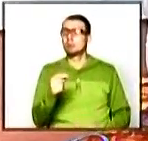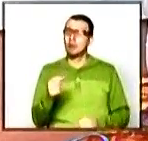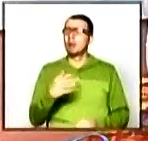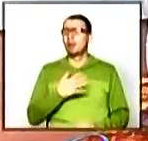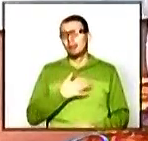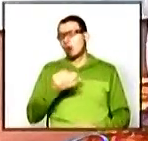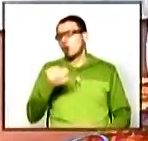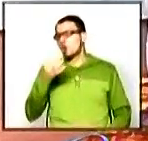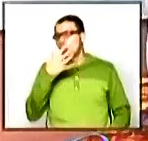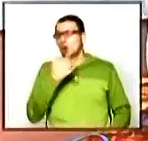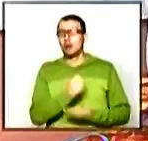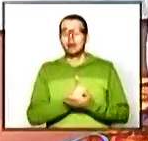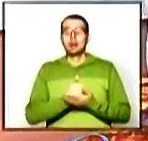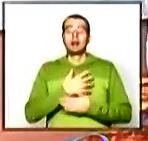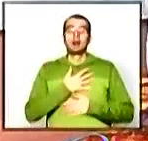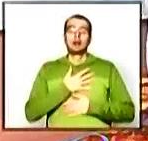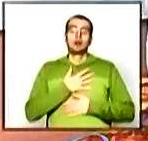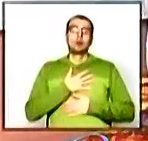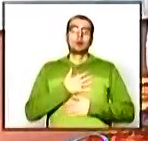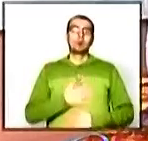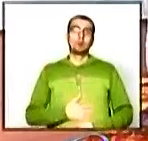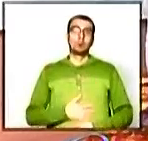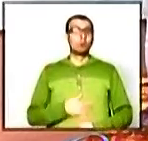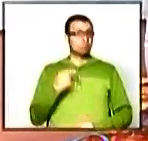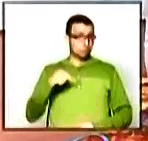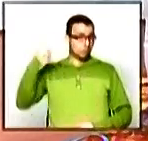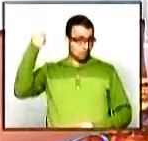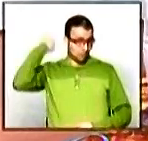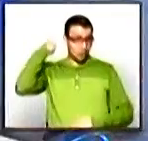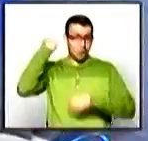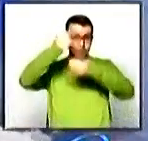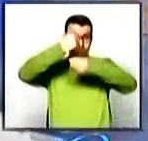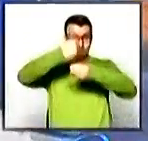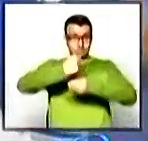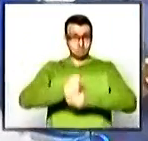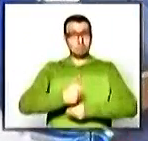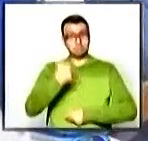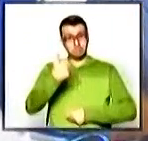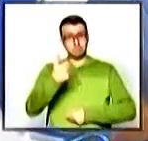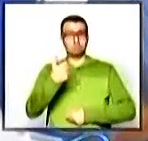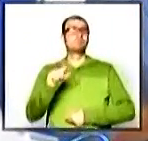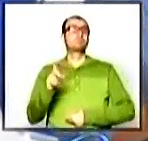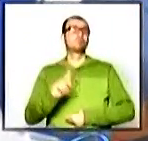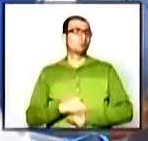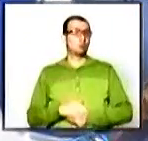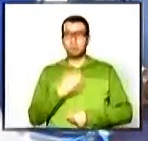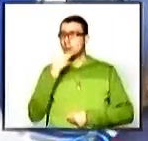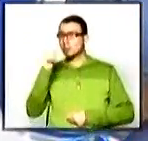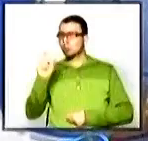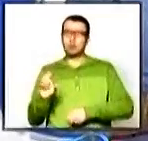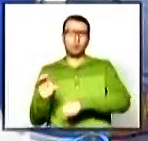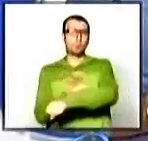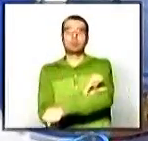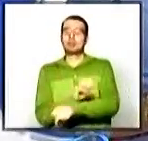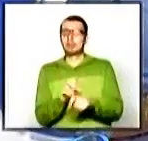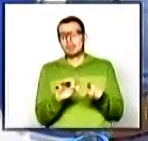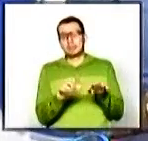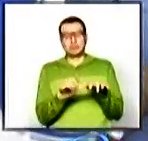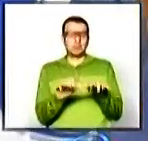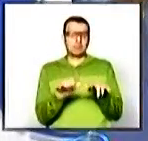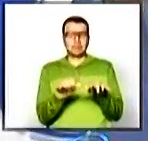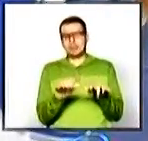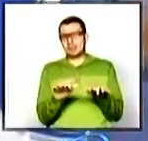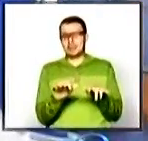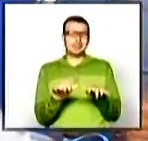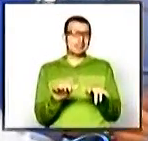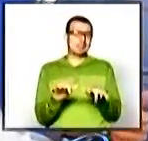esto? No. Entonces, la persona que está en un computador muchas horas,